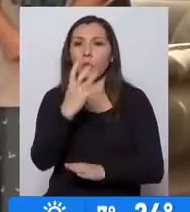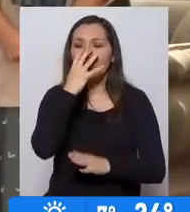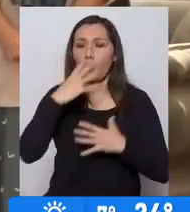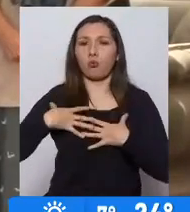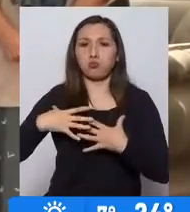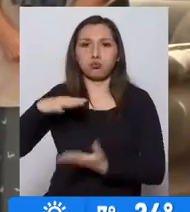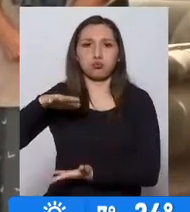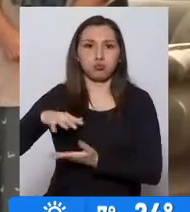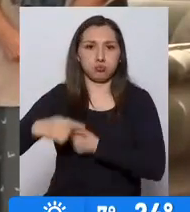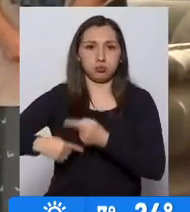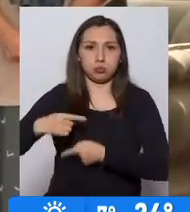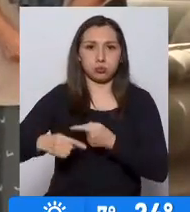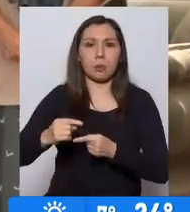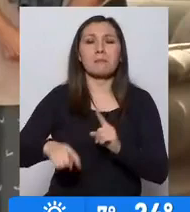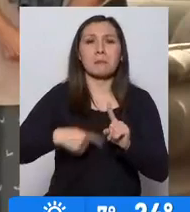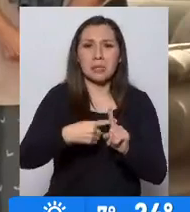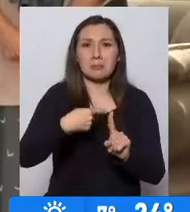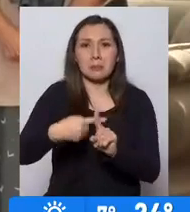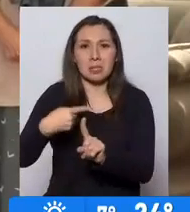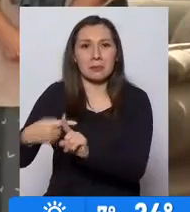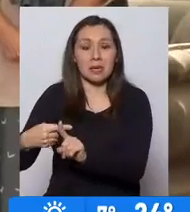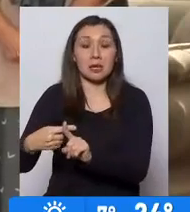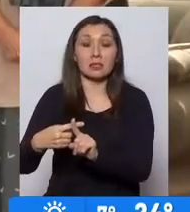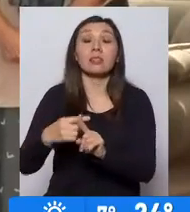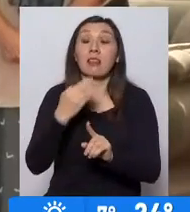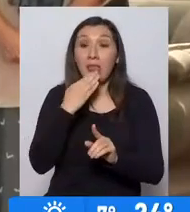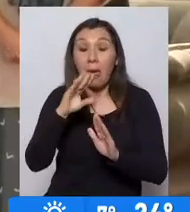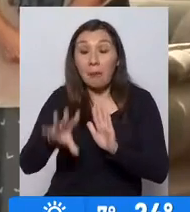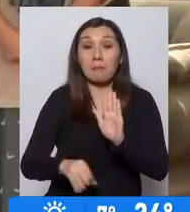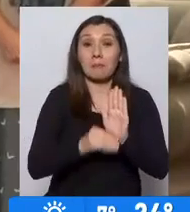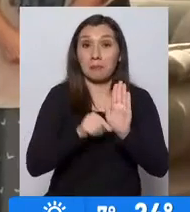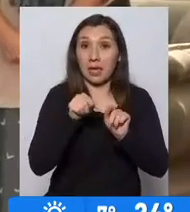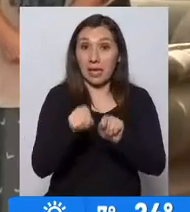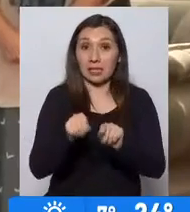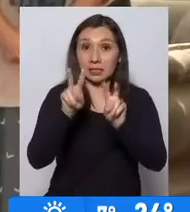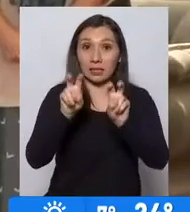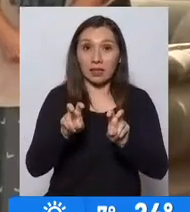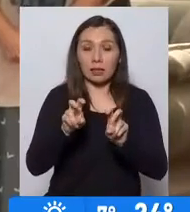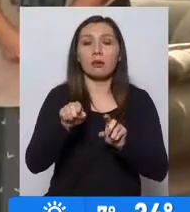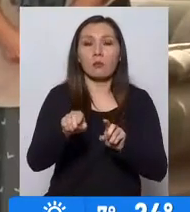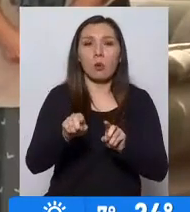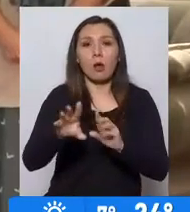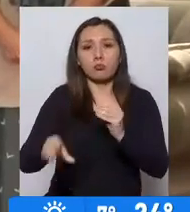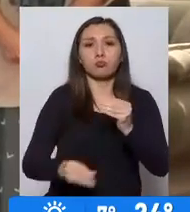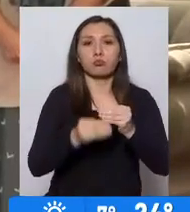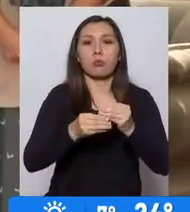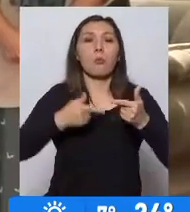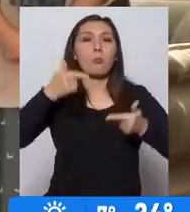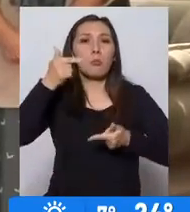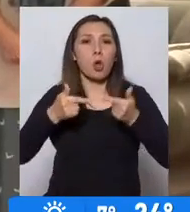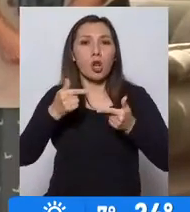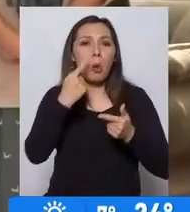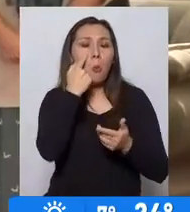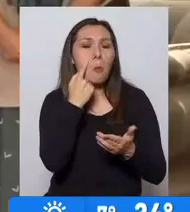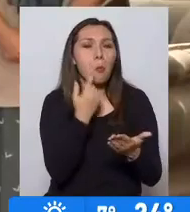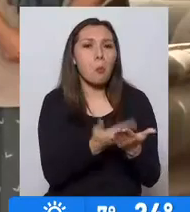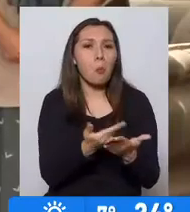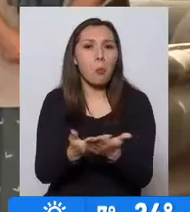ventiladores mecánicos. Y adicionalmente a eso, establecimos una política de